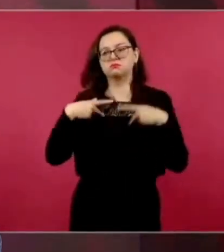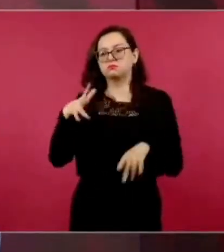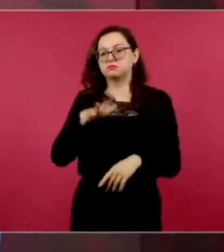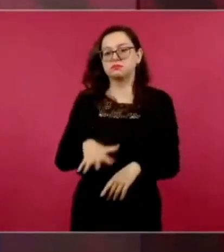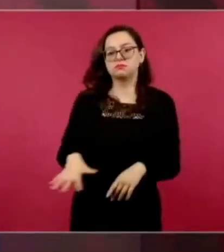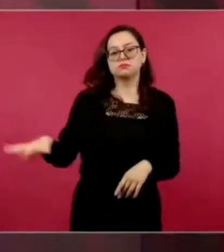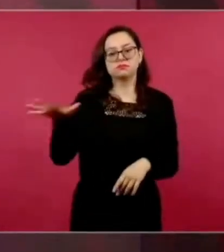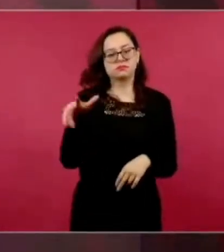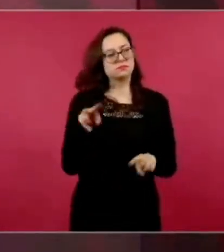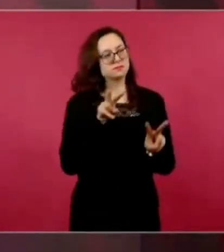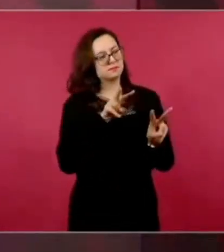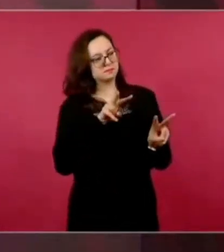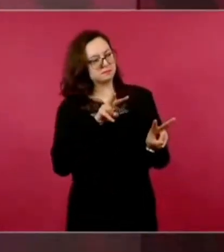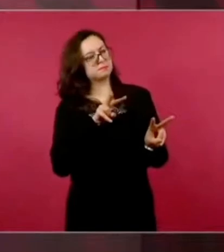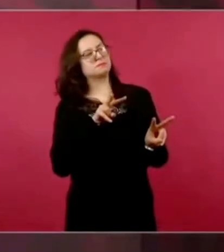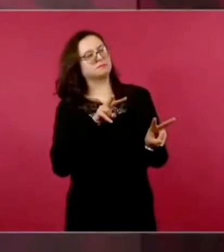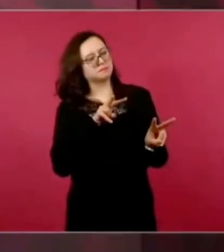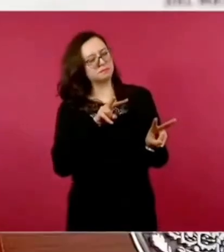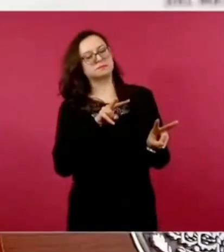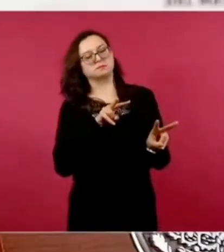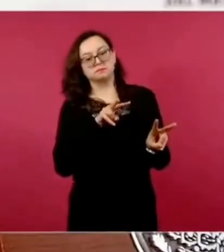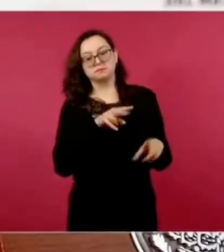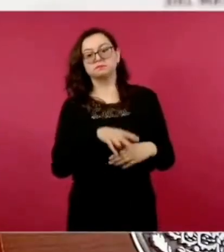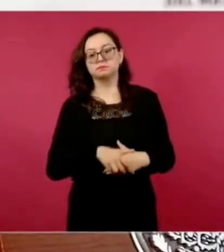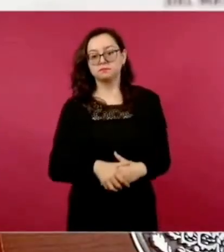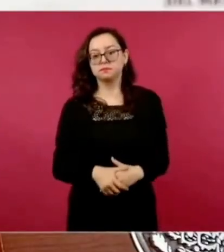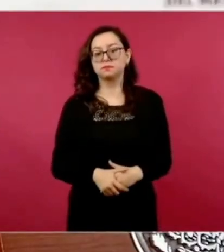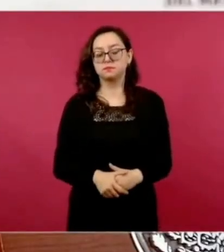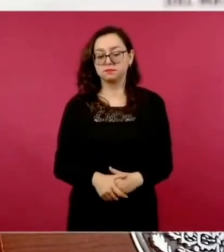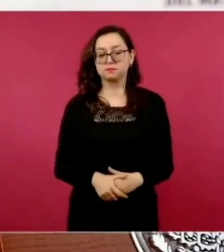O llevo ya tanto tiempo trabajando en el Poder Judicial